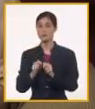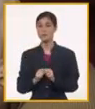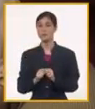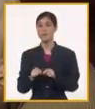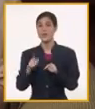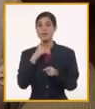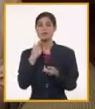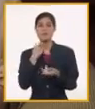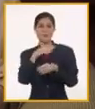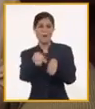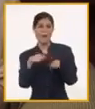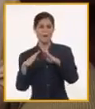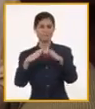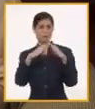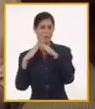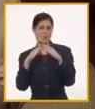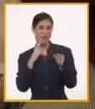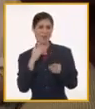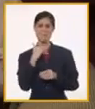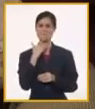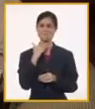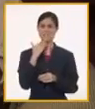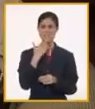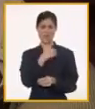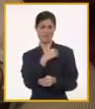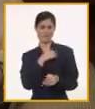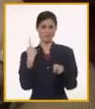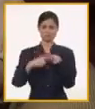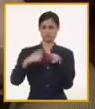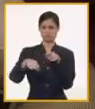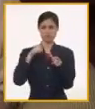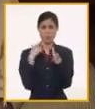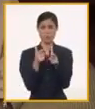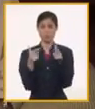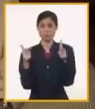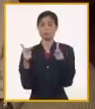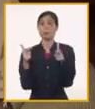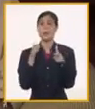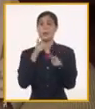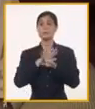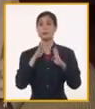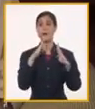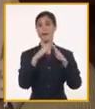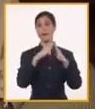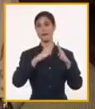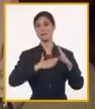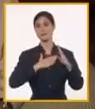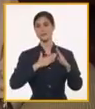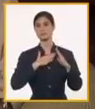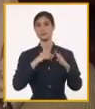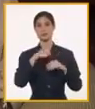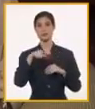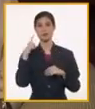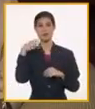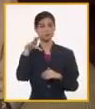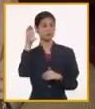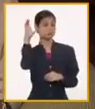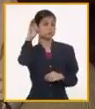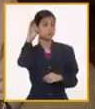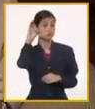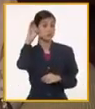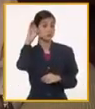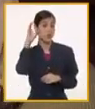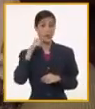barrio de muchos soldados. Entonces, enseguida en mi casa se enteraron. Y mi mamá me